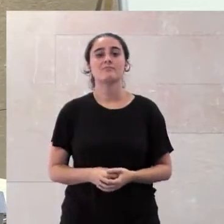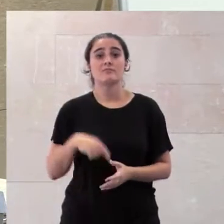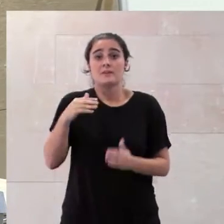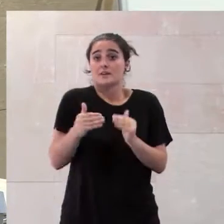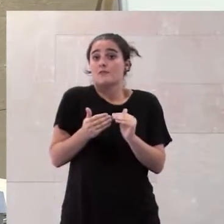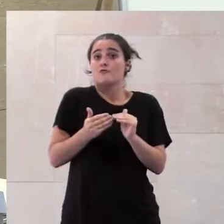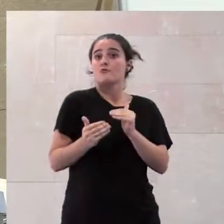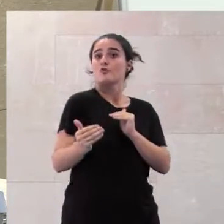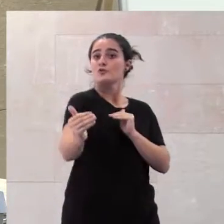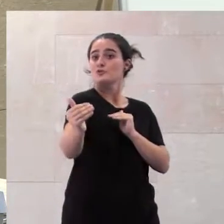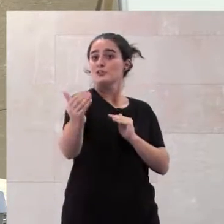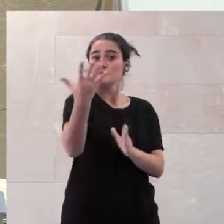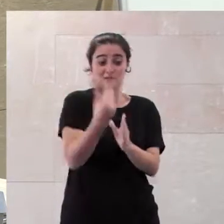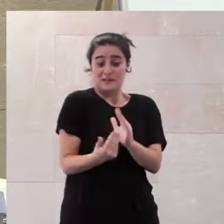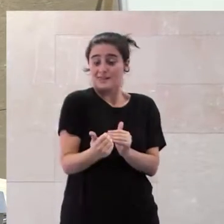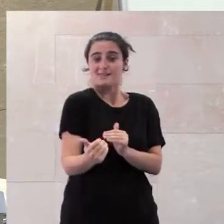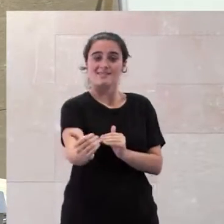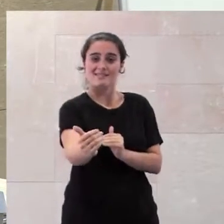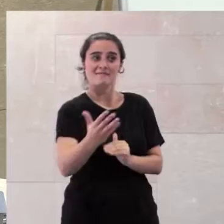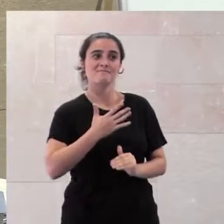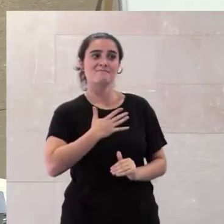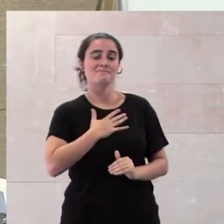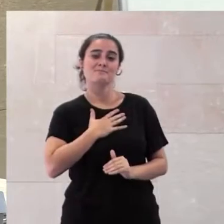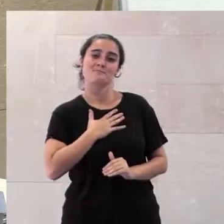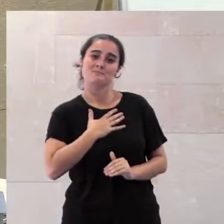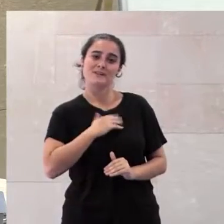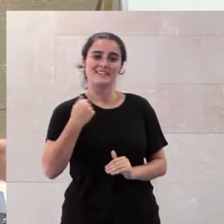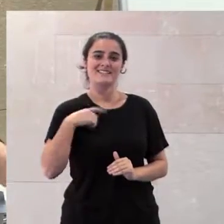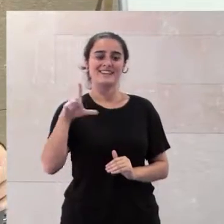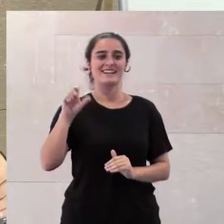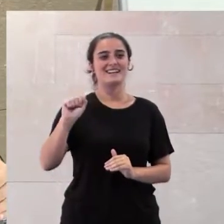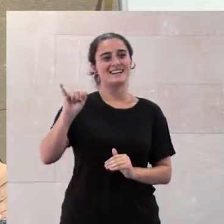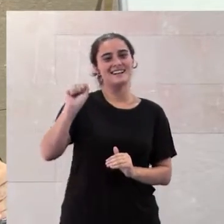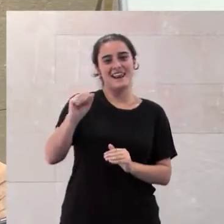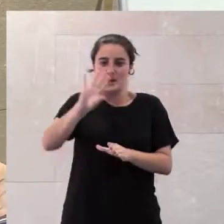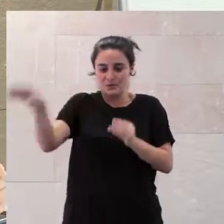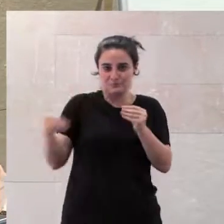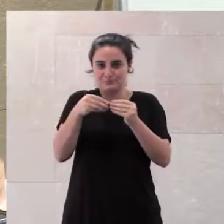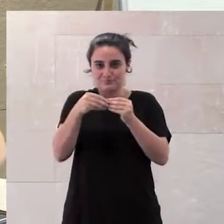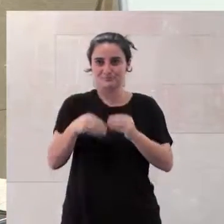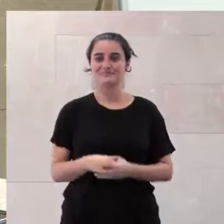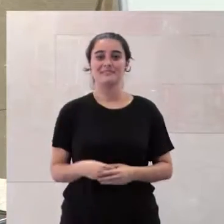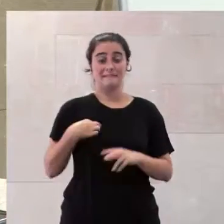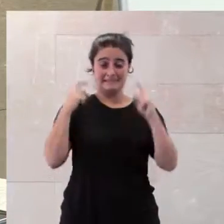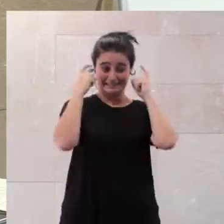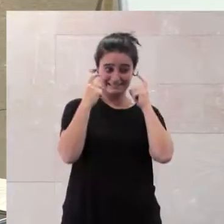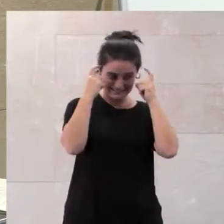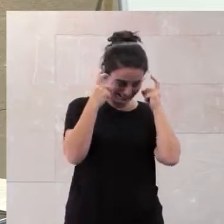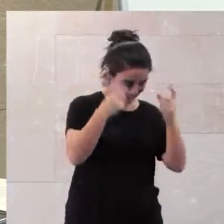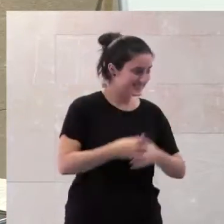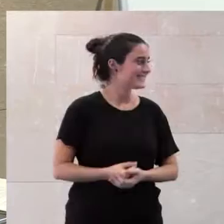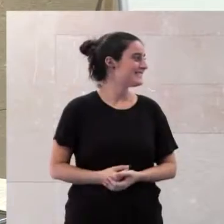futuro, pronto, digamos muy cercano, puedas incorporar el Haya Escola también a este estudio. Bueno,